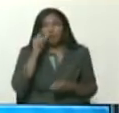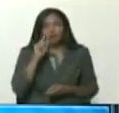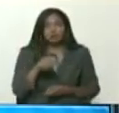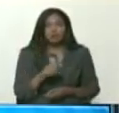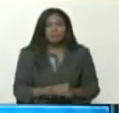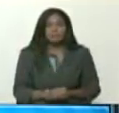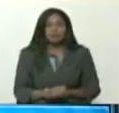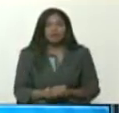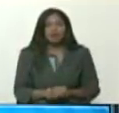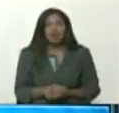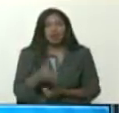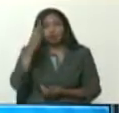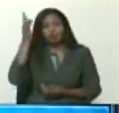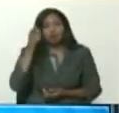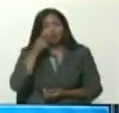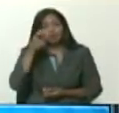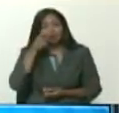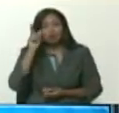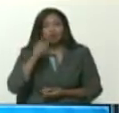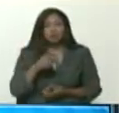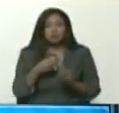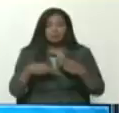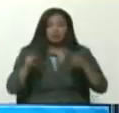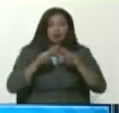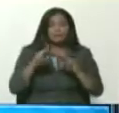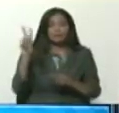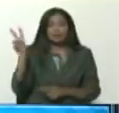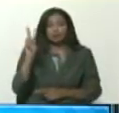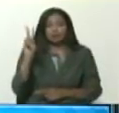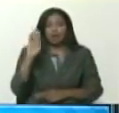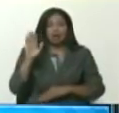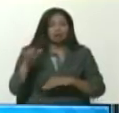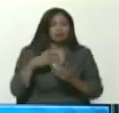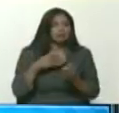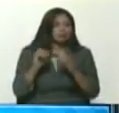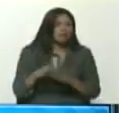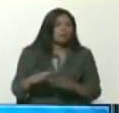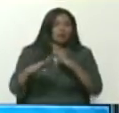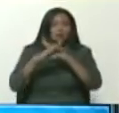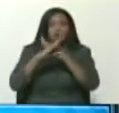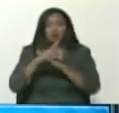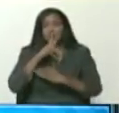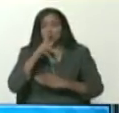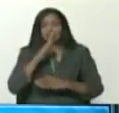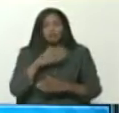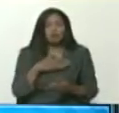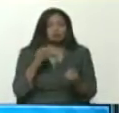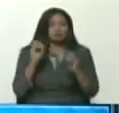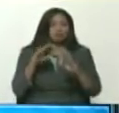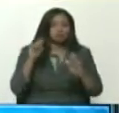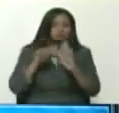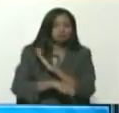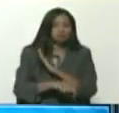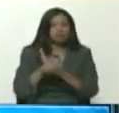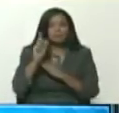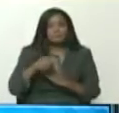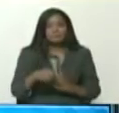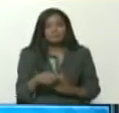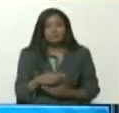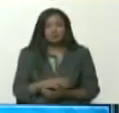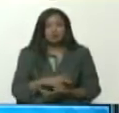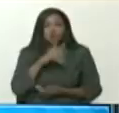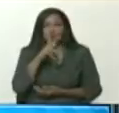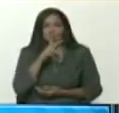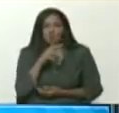al Consejo de Seguridad. Y aquí Venezuela dice, basta de bloqueo criminal, basta de sanciones criminales,